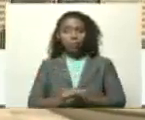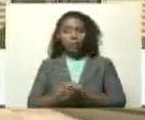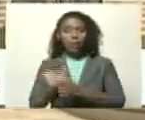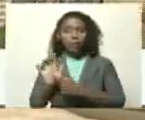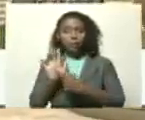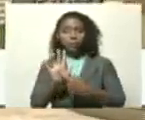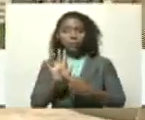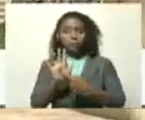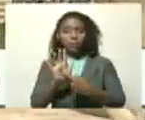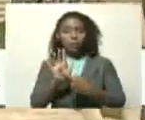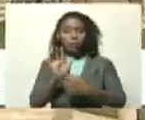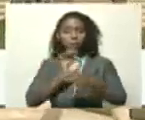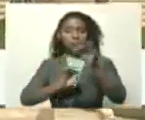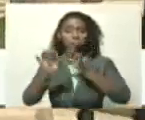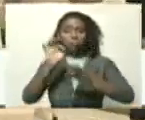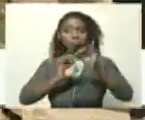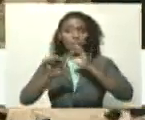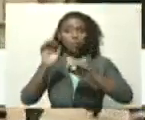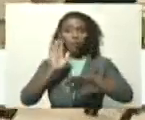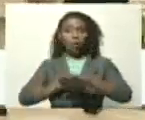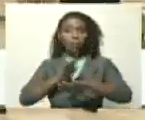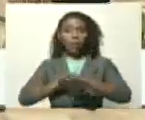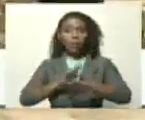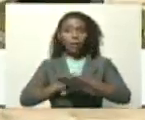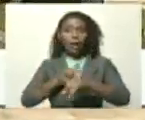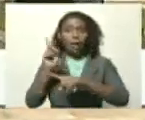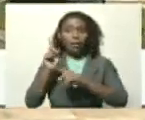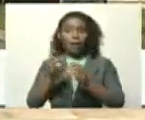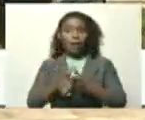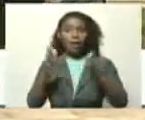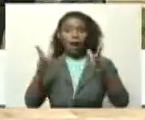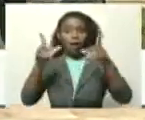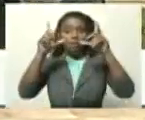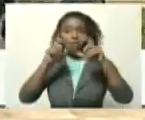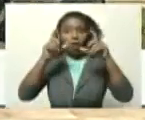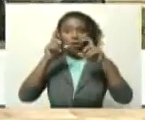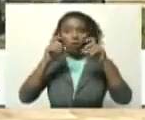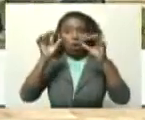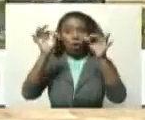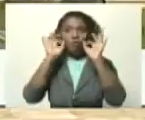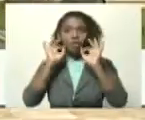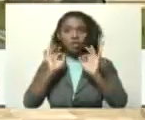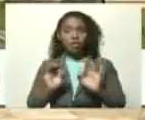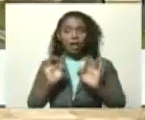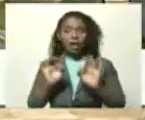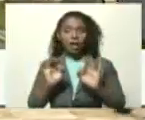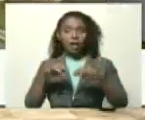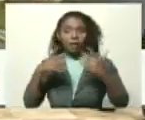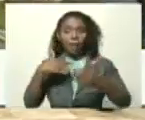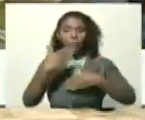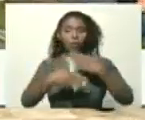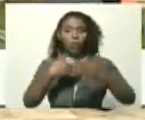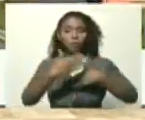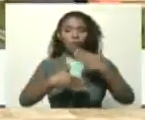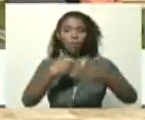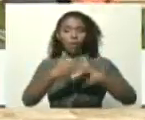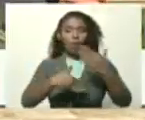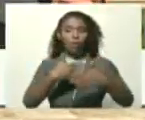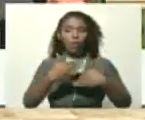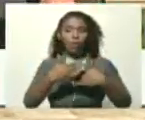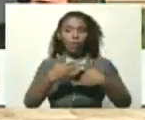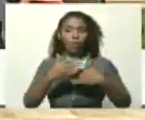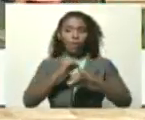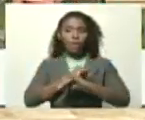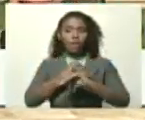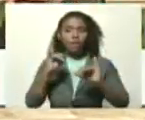estará ahondando los detalles de lo que va a ser esta foto oficial, que poco a poco vemos como las